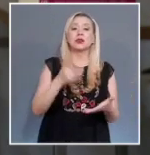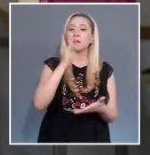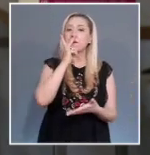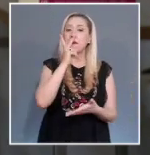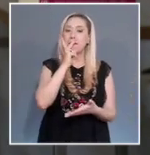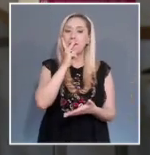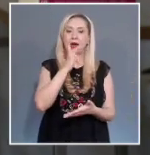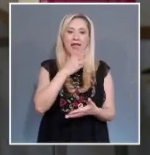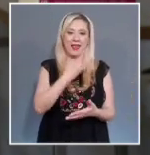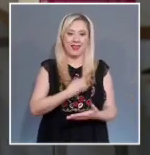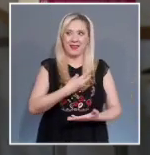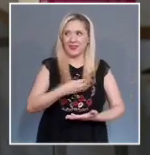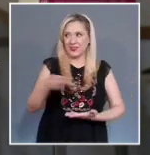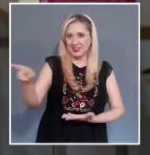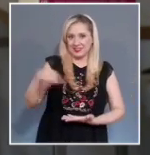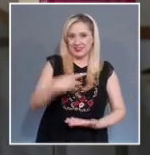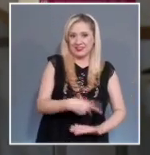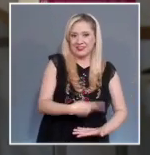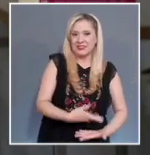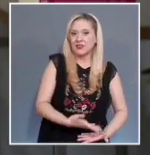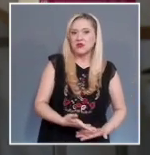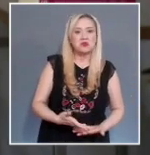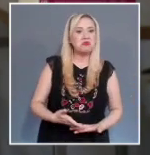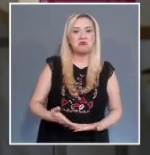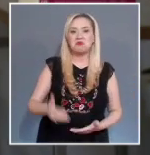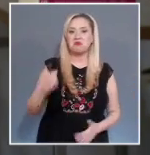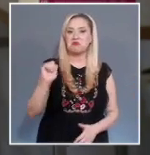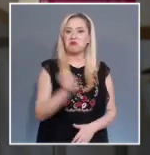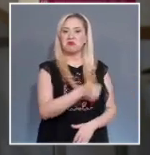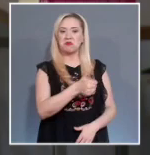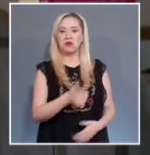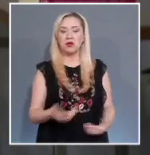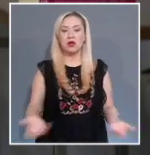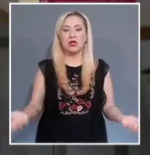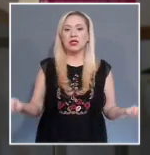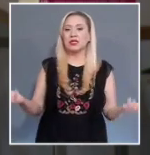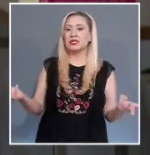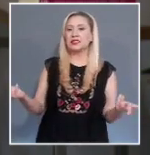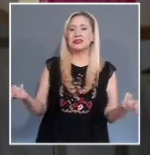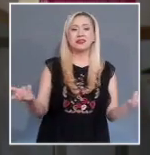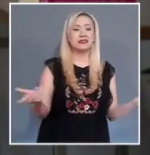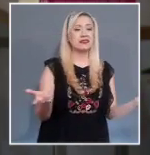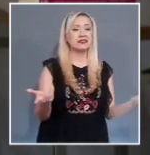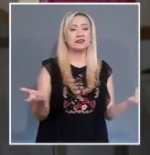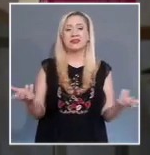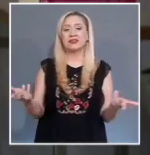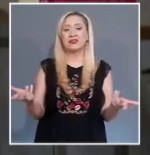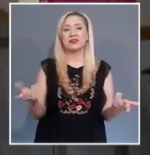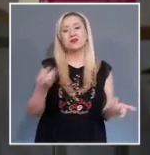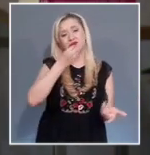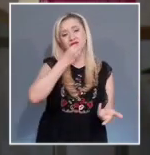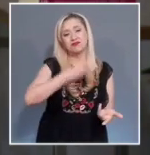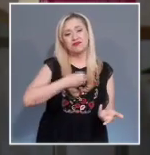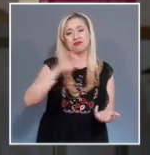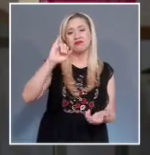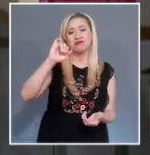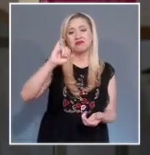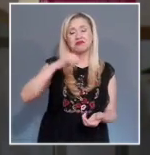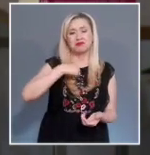económicamente. Ella se vio obligada a pues prestar labores, ¿verdad?, en diferentes lugares, entre